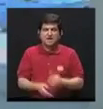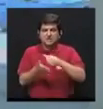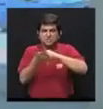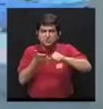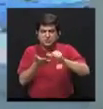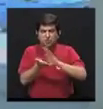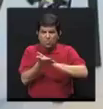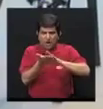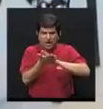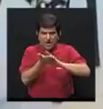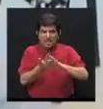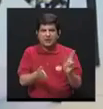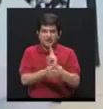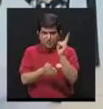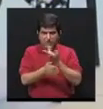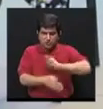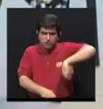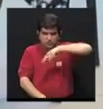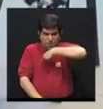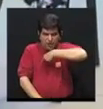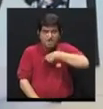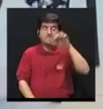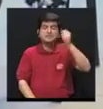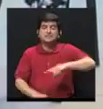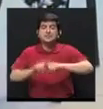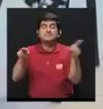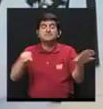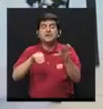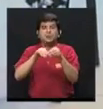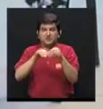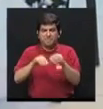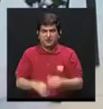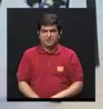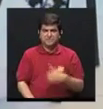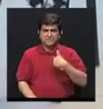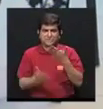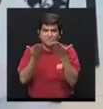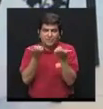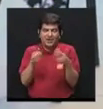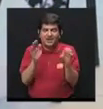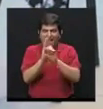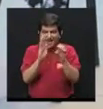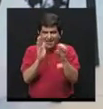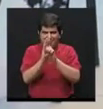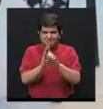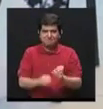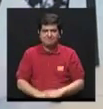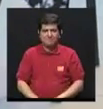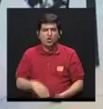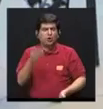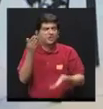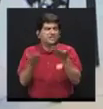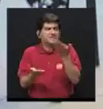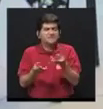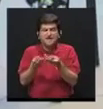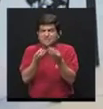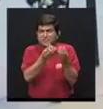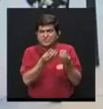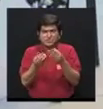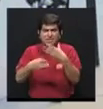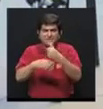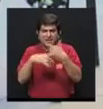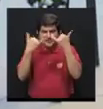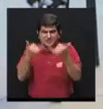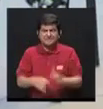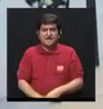ponemos. Claro, exactamente, pero además... Bueno, yo quería poner el ejemplo de algunas sustancias que se están haciendo, saborizantes,